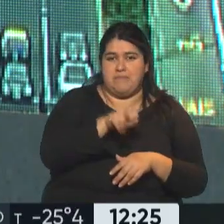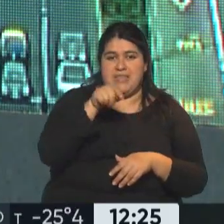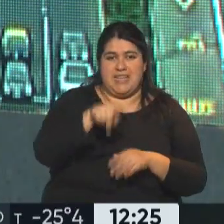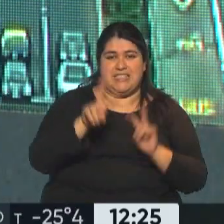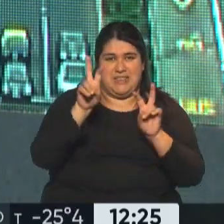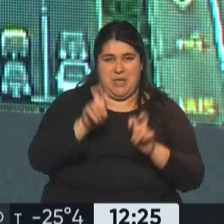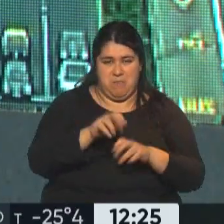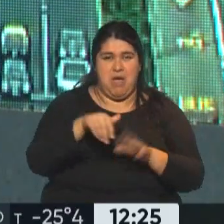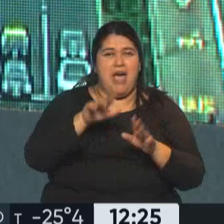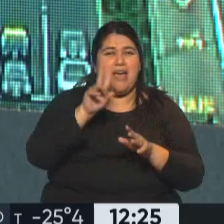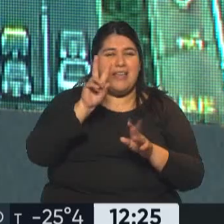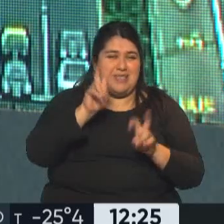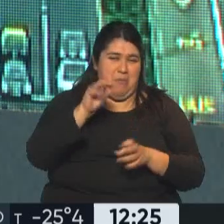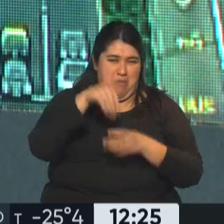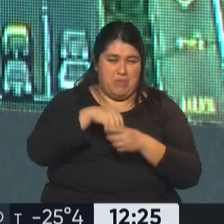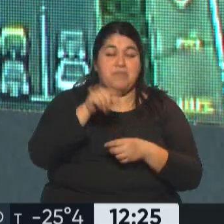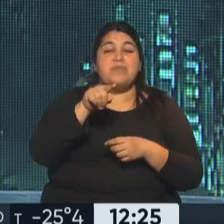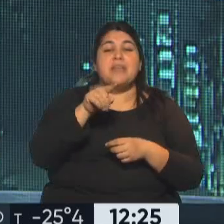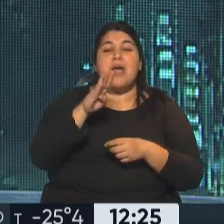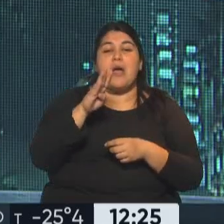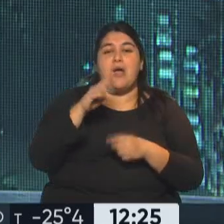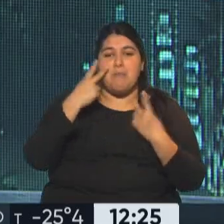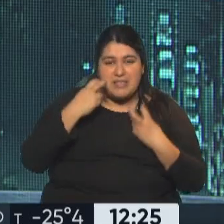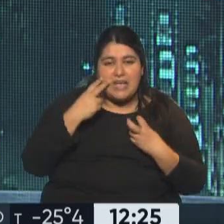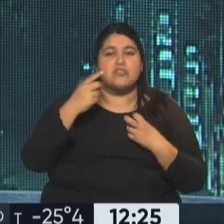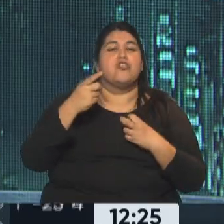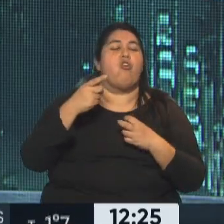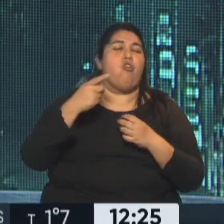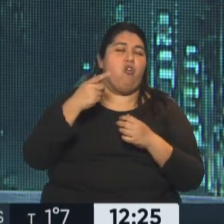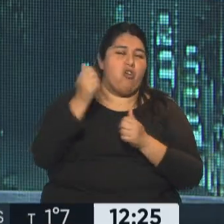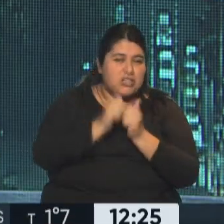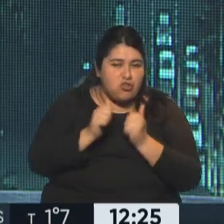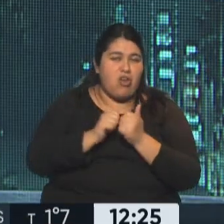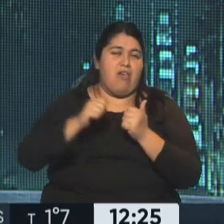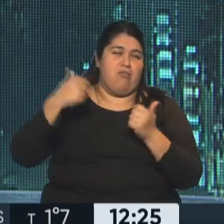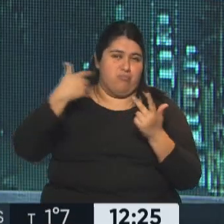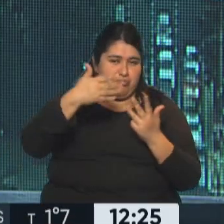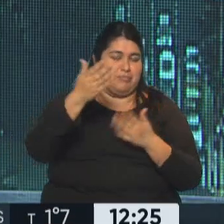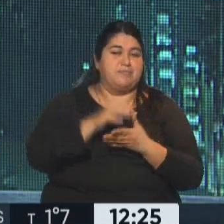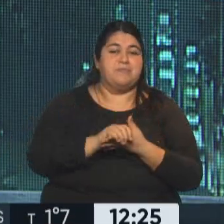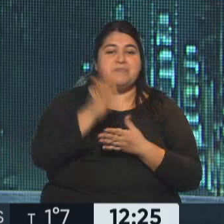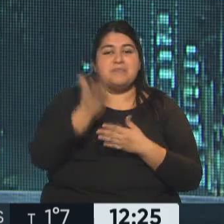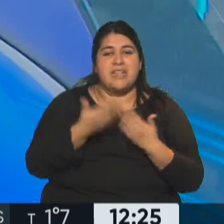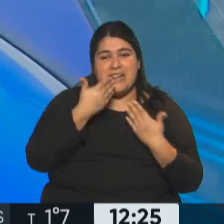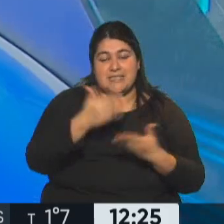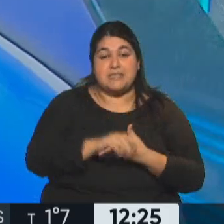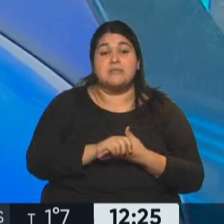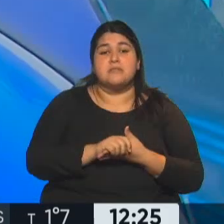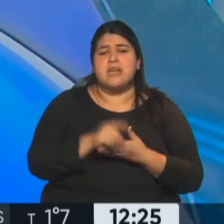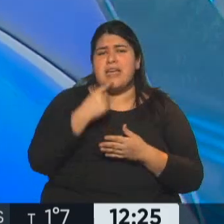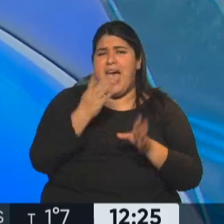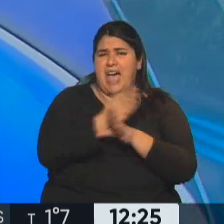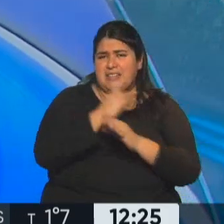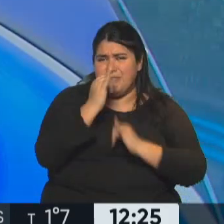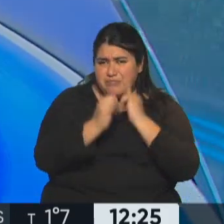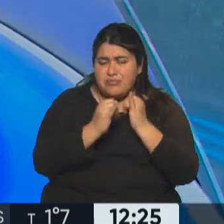este y otros temas. Estamos con Dora Barrancos, investigadora, socióloga, historiadora. Dora, bienvenida. Gracias. ¿Cómo estamos? Yo Estamos lo decía muy al principio,